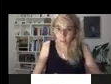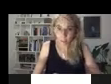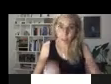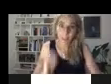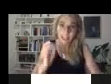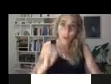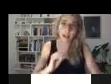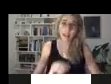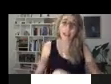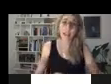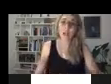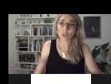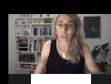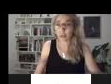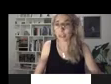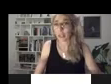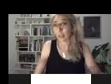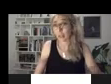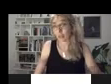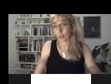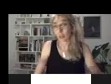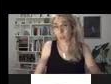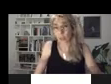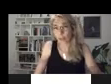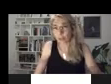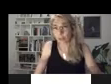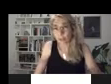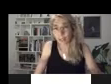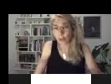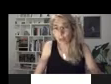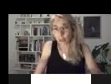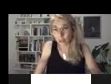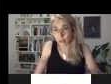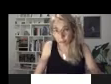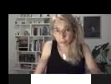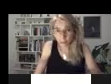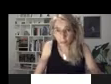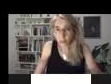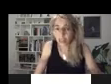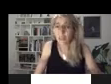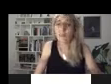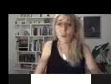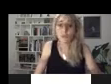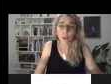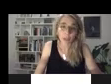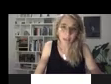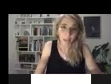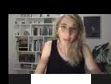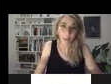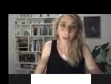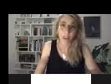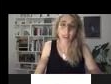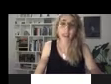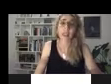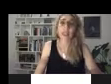coleccionistas resguardan y conservan el patrimonio cultural. Esto también es muy